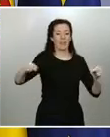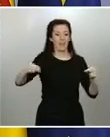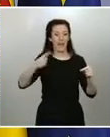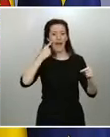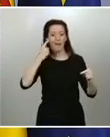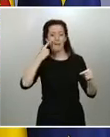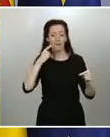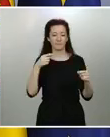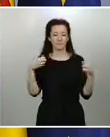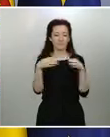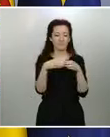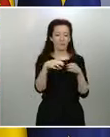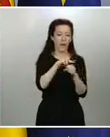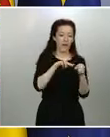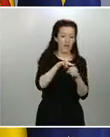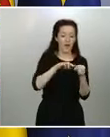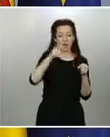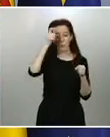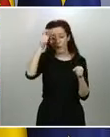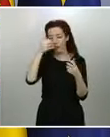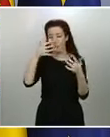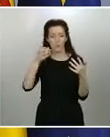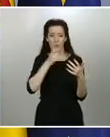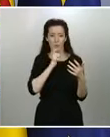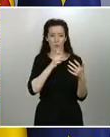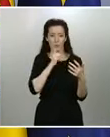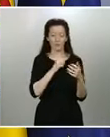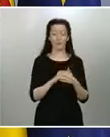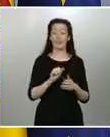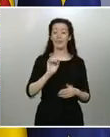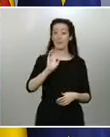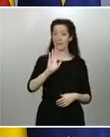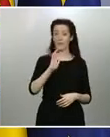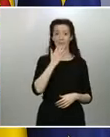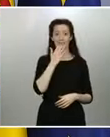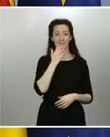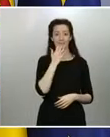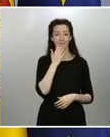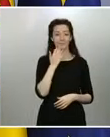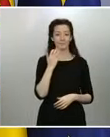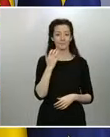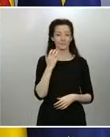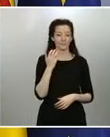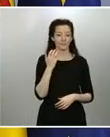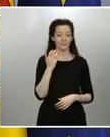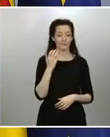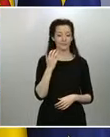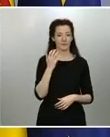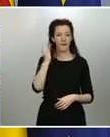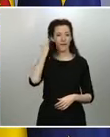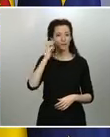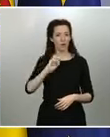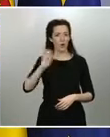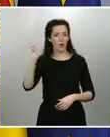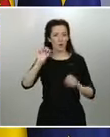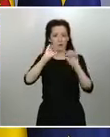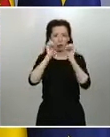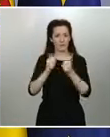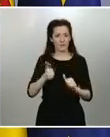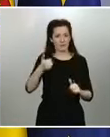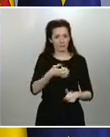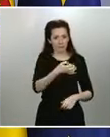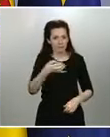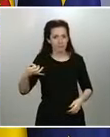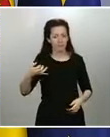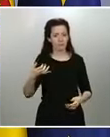otro ámbito más eficaz para conseguirla desescalada y garantizar la sanidad